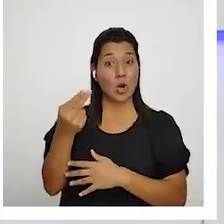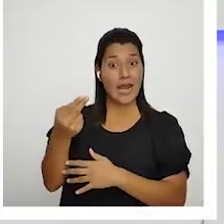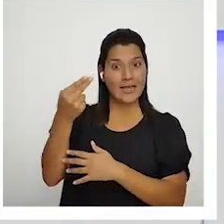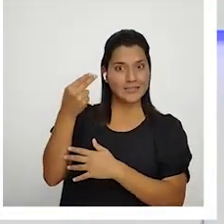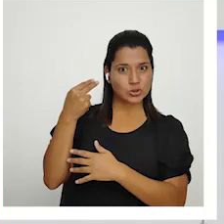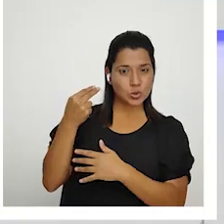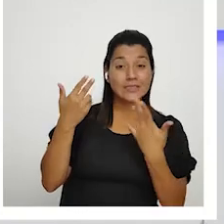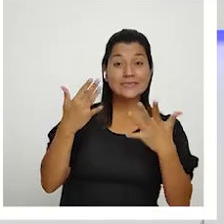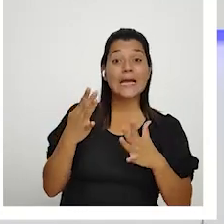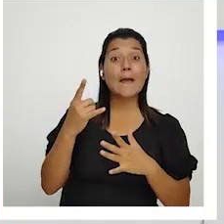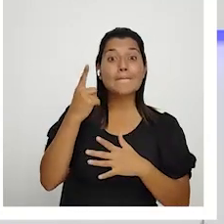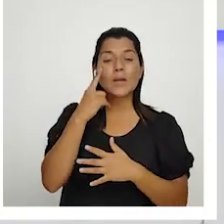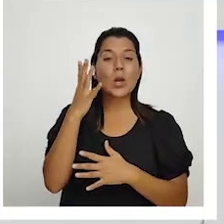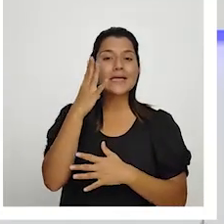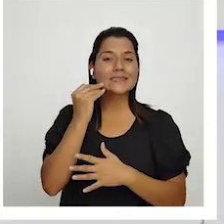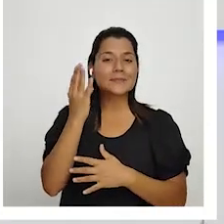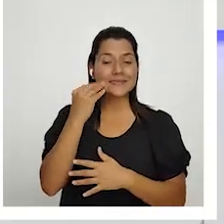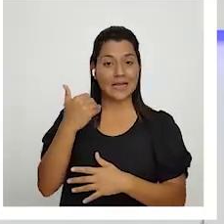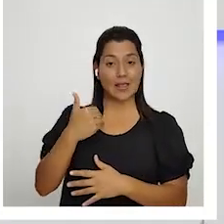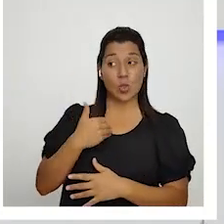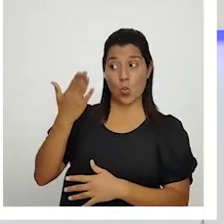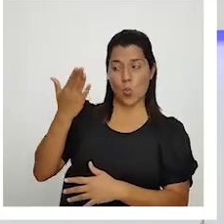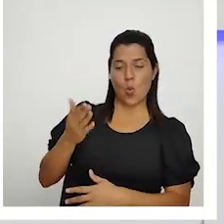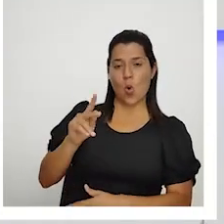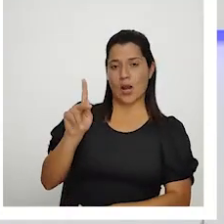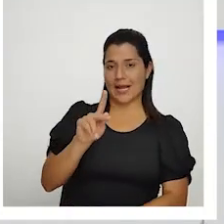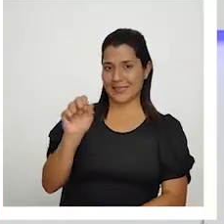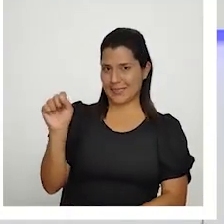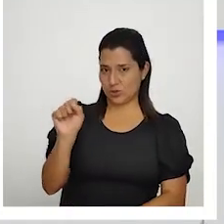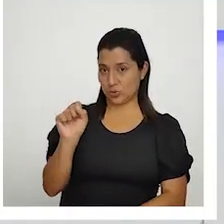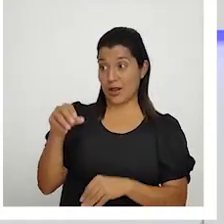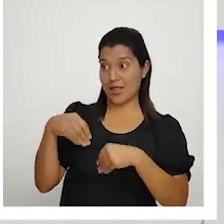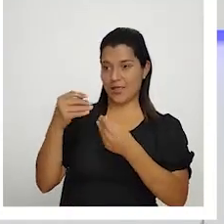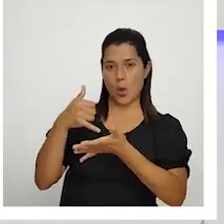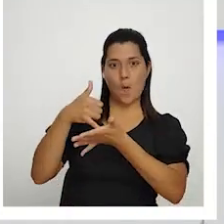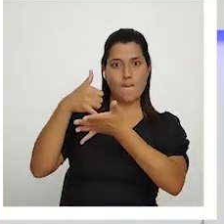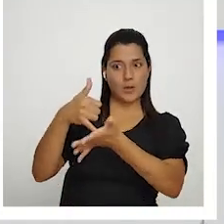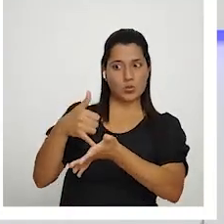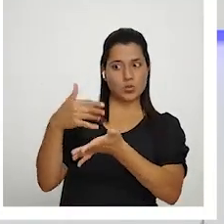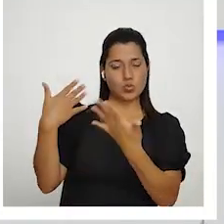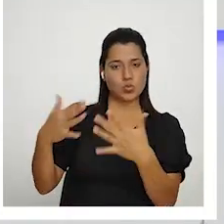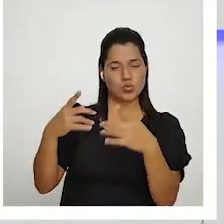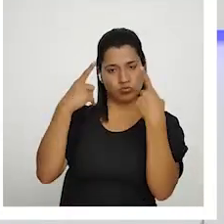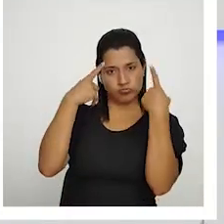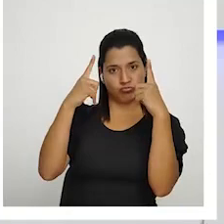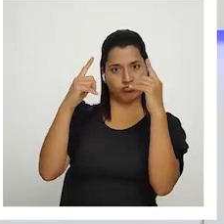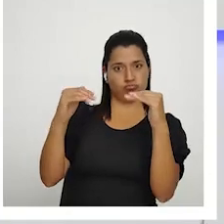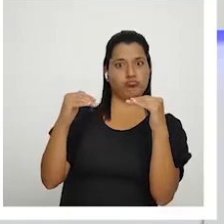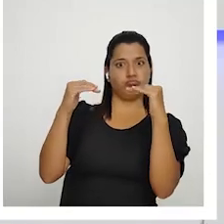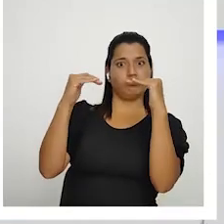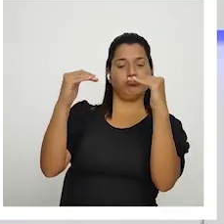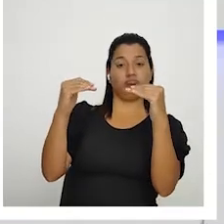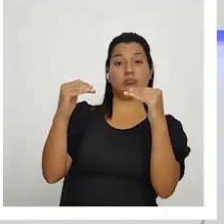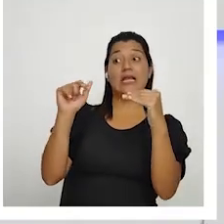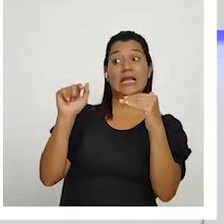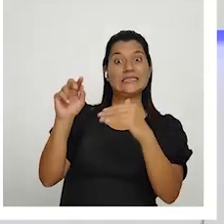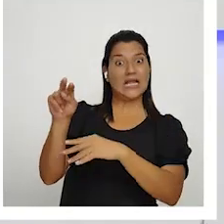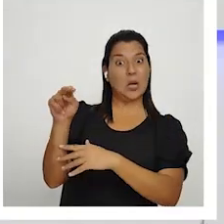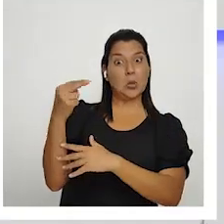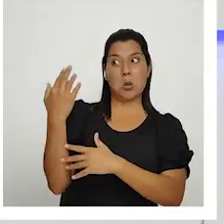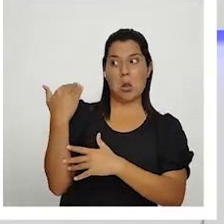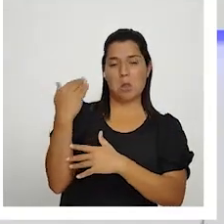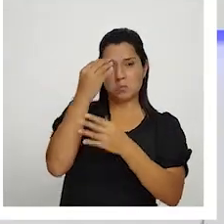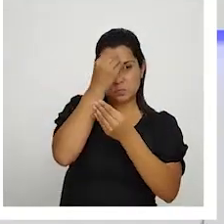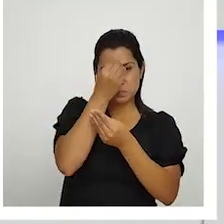quien fue merecedora de un premio bastante prestigioso que se dio a conocer hace algunos días en medios nacionales e